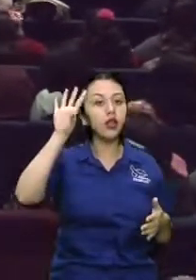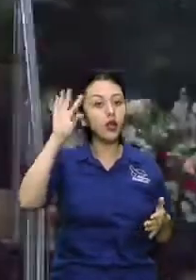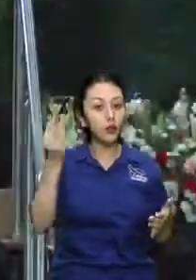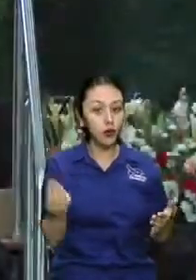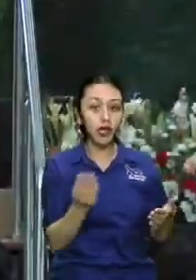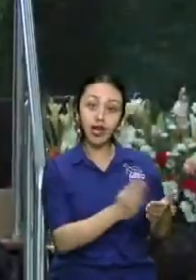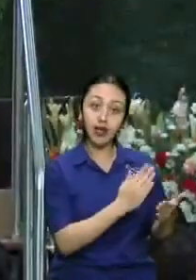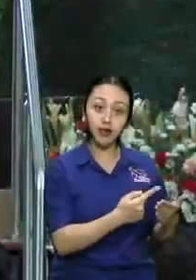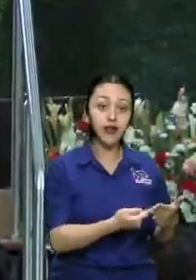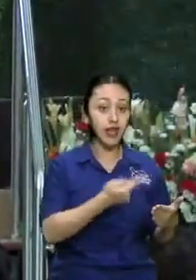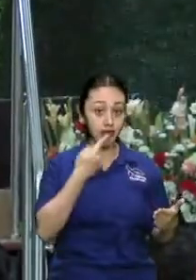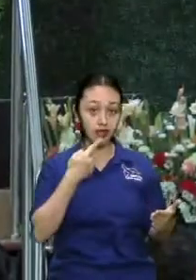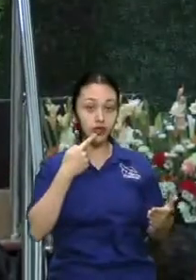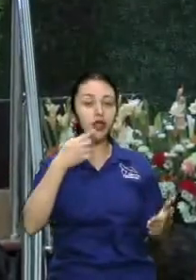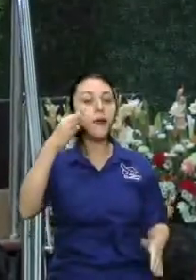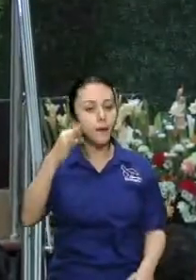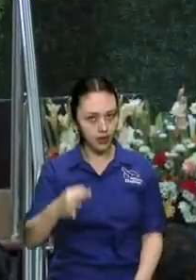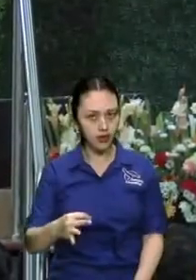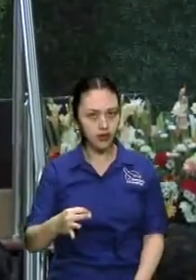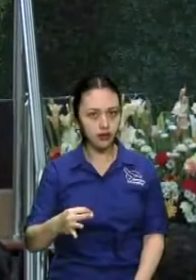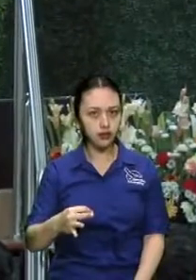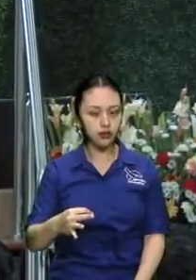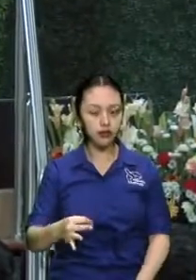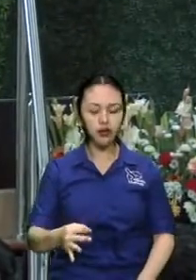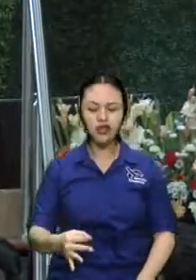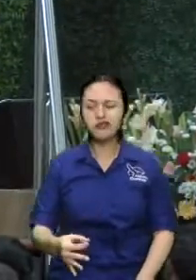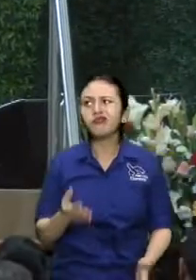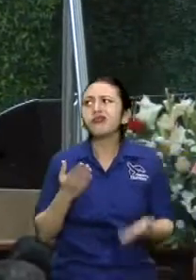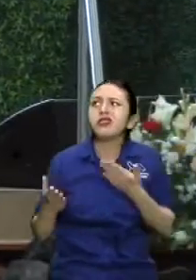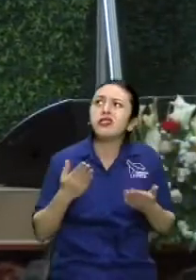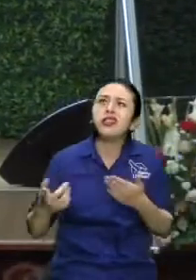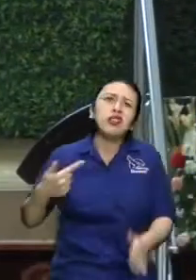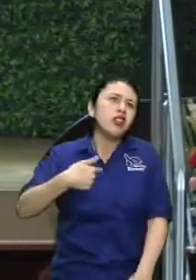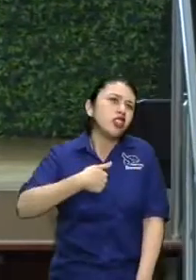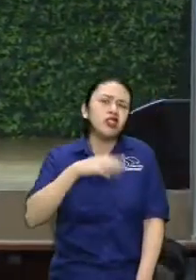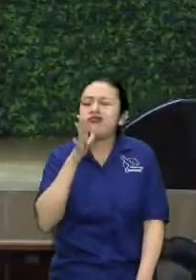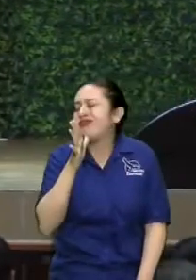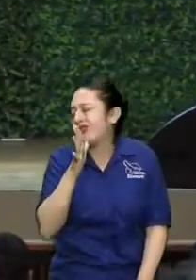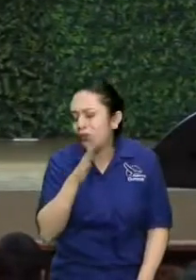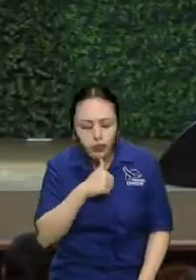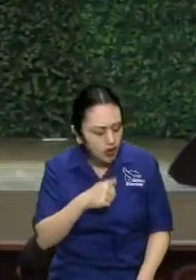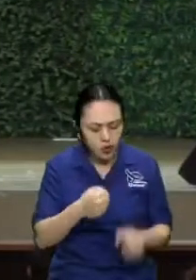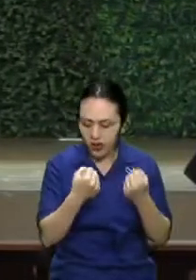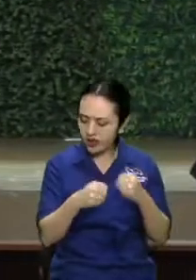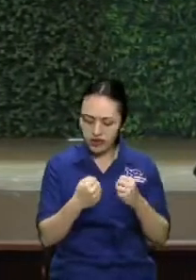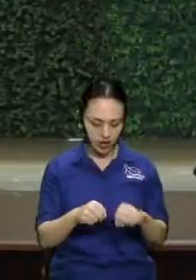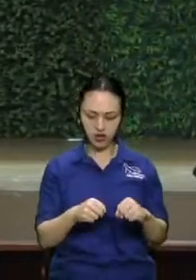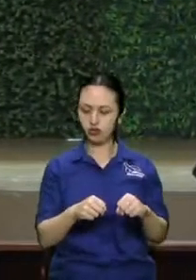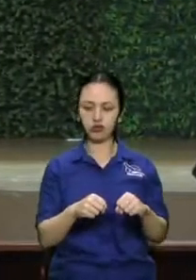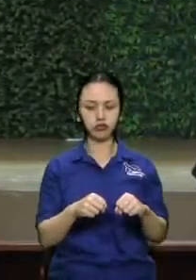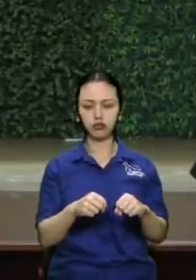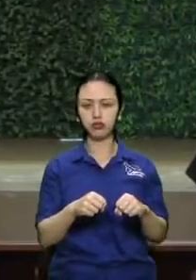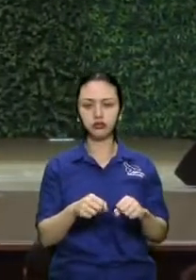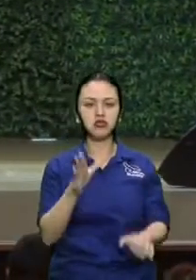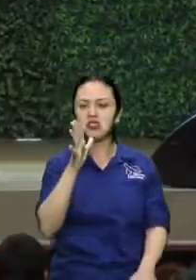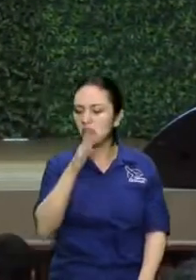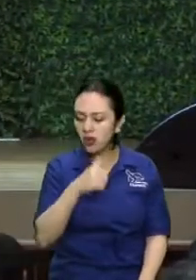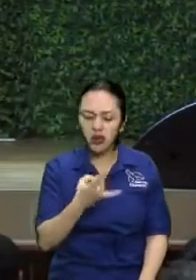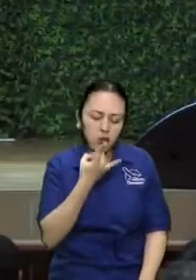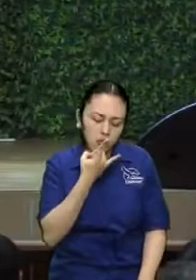bien. No, es que eso sí no lo puedo hacer, hermano. Es que yo perdonar sí no puedo. Pues ahí dice la Biblia que todo lo puedes